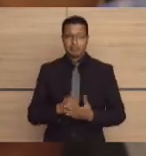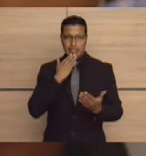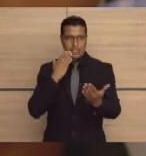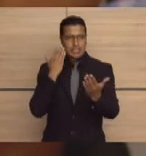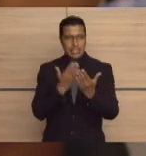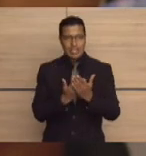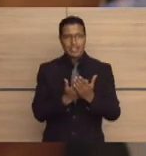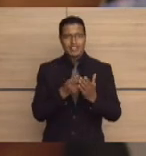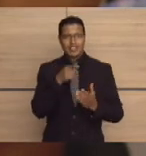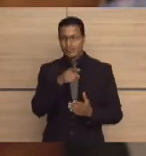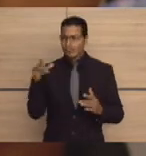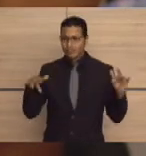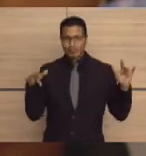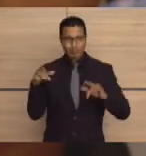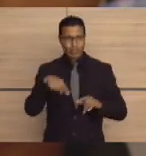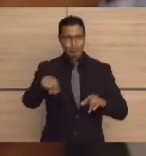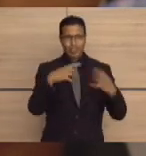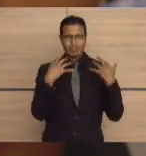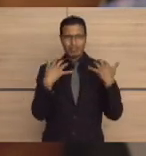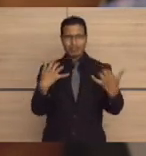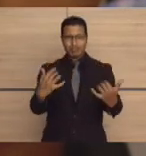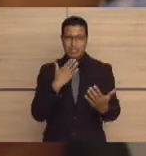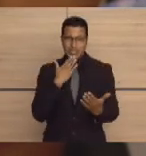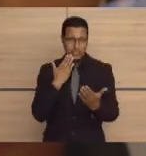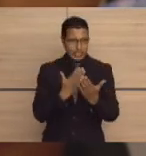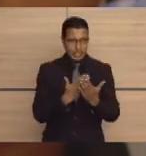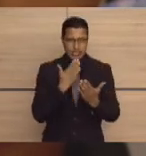Agradezco mucho la presencia de todos ustedes.